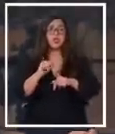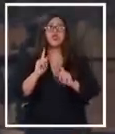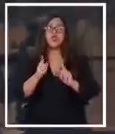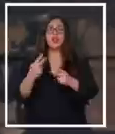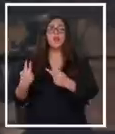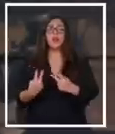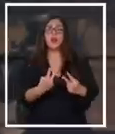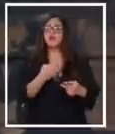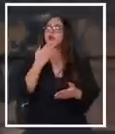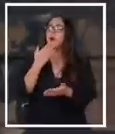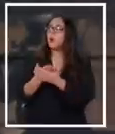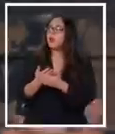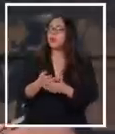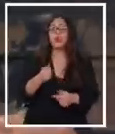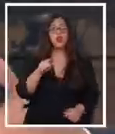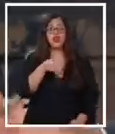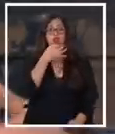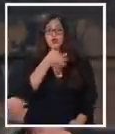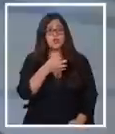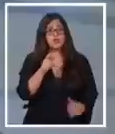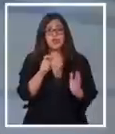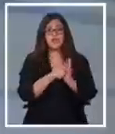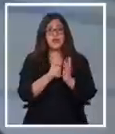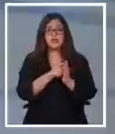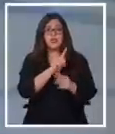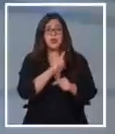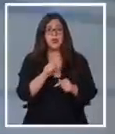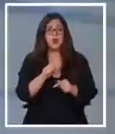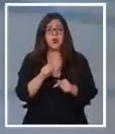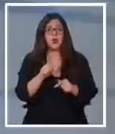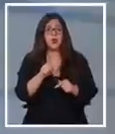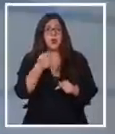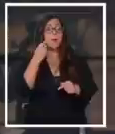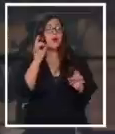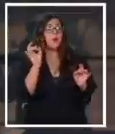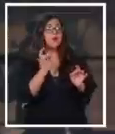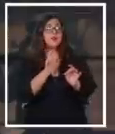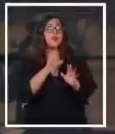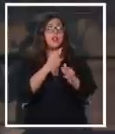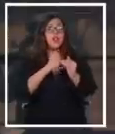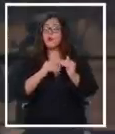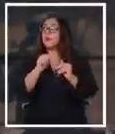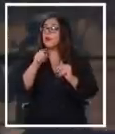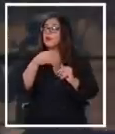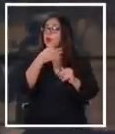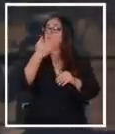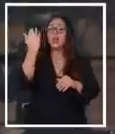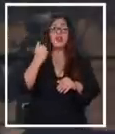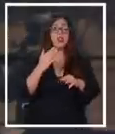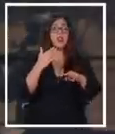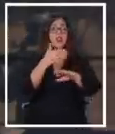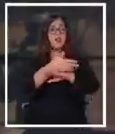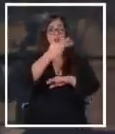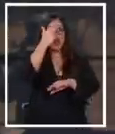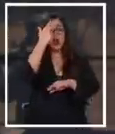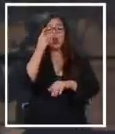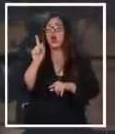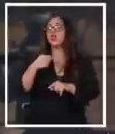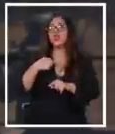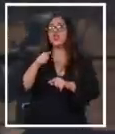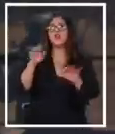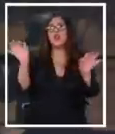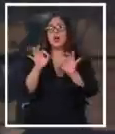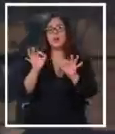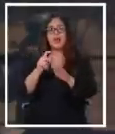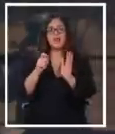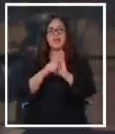una de las cosas no porque no te voy a decir una fecha ahora tiene la liberadora noticia no sé lo que se diga lo que no te voy a anunciar una fecha